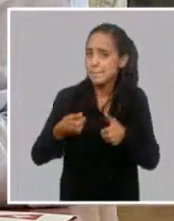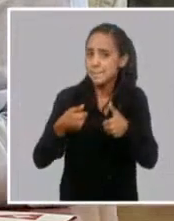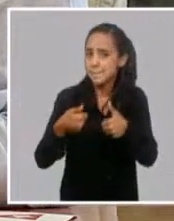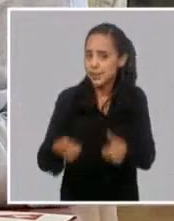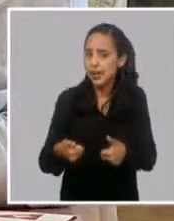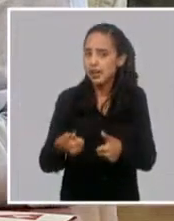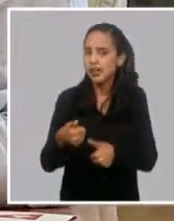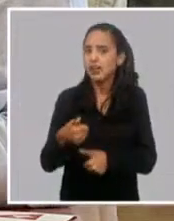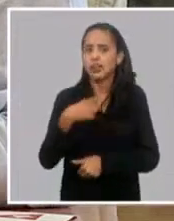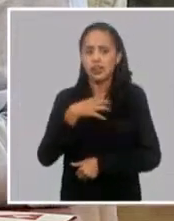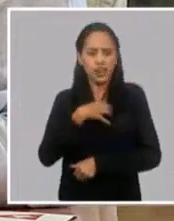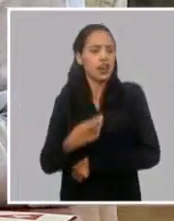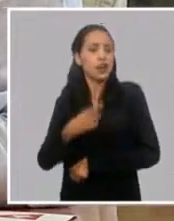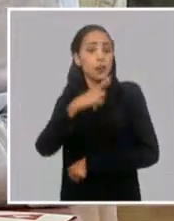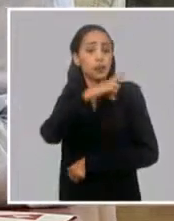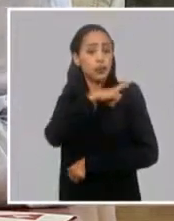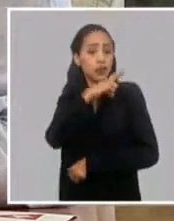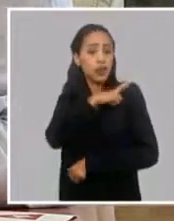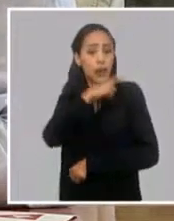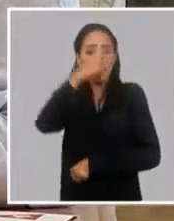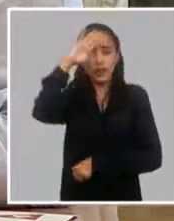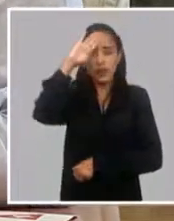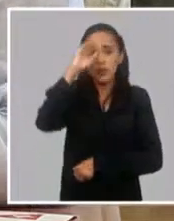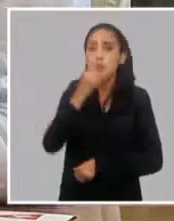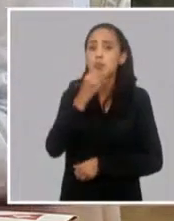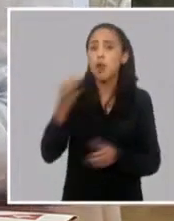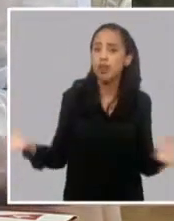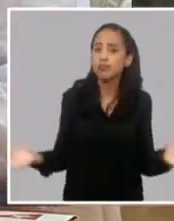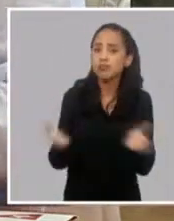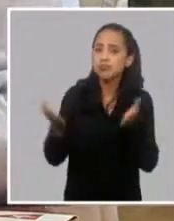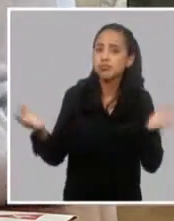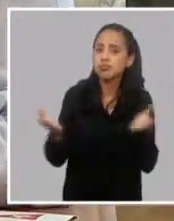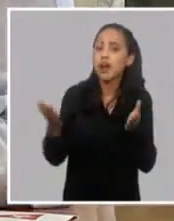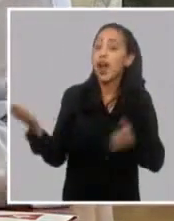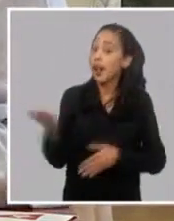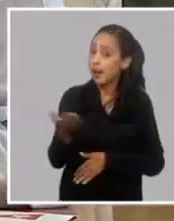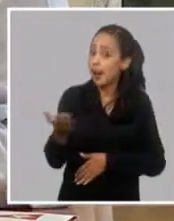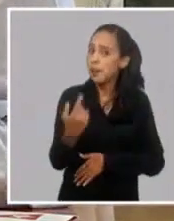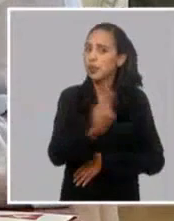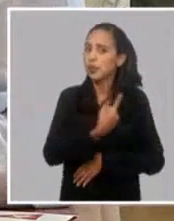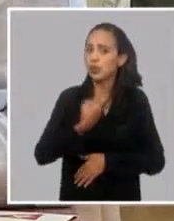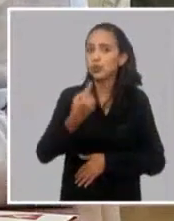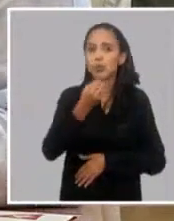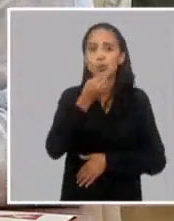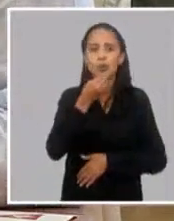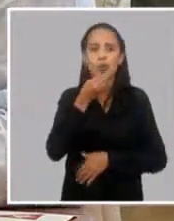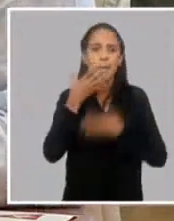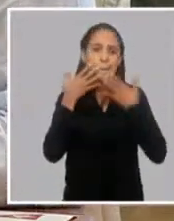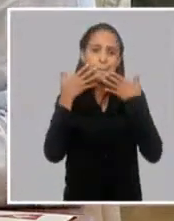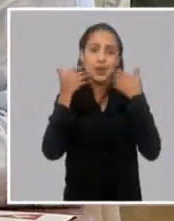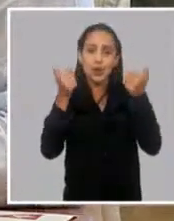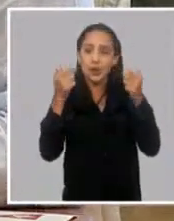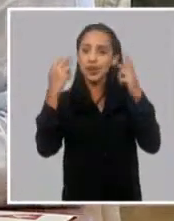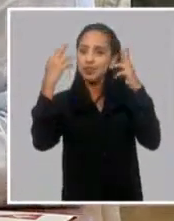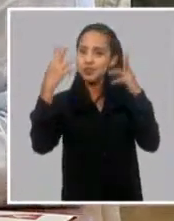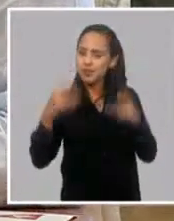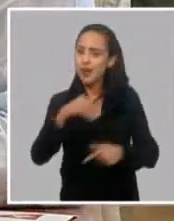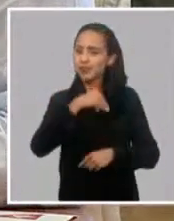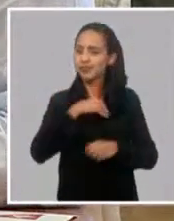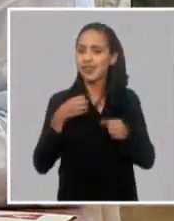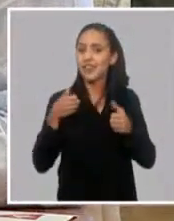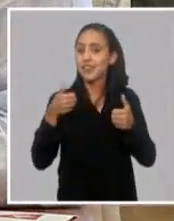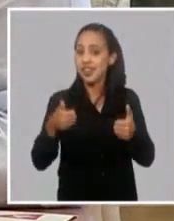de responsabilidad para que el país se desarrolle lo más rápido posible, para que lleguemos a la prosperidad a la que